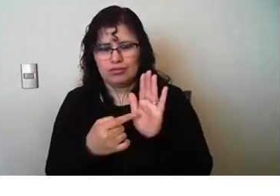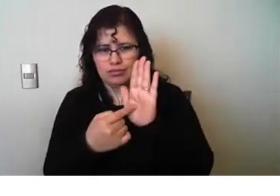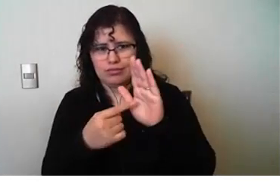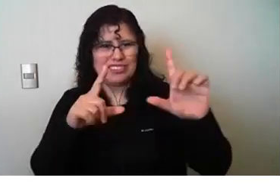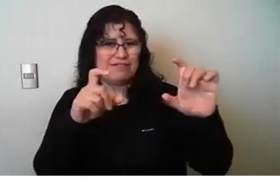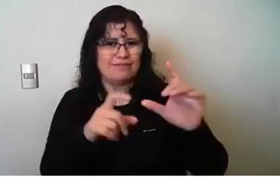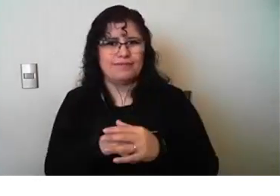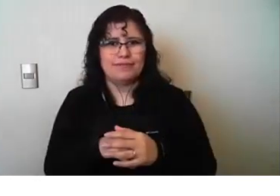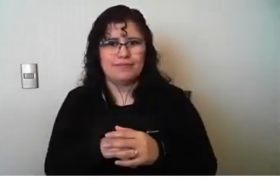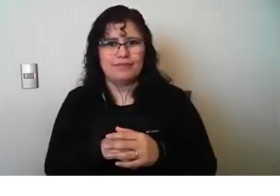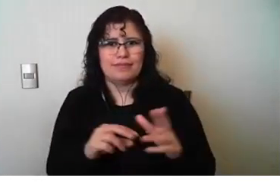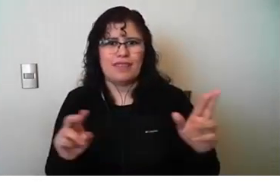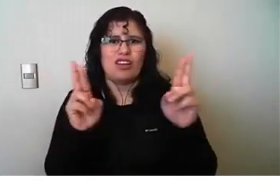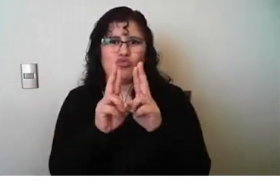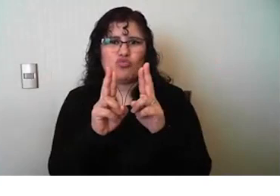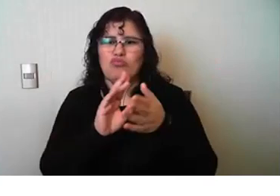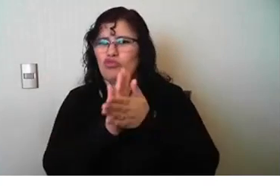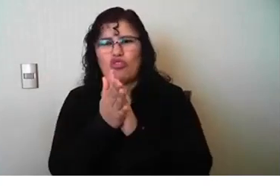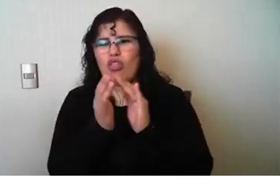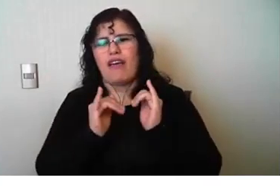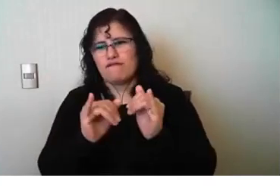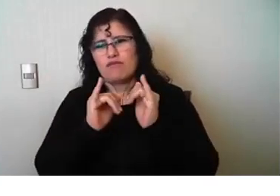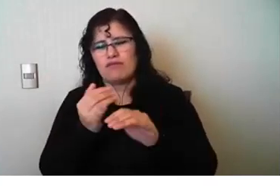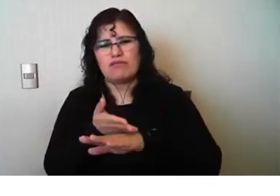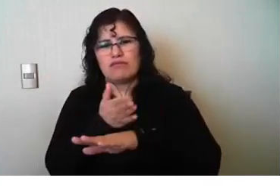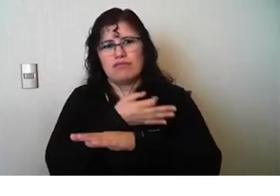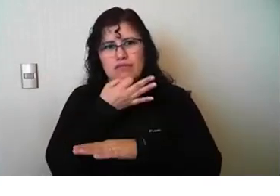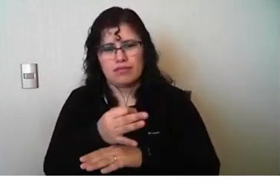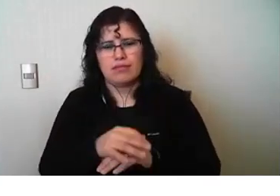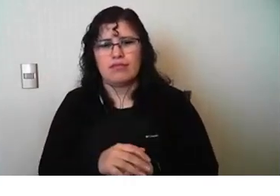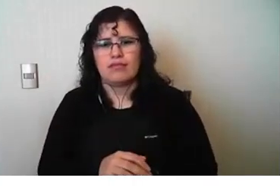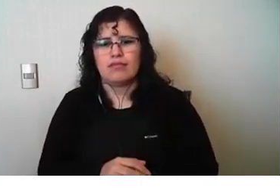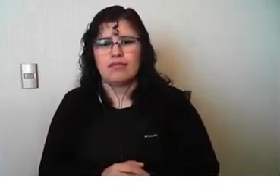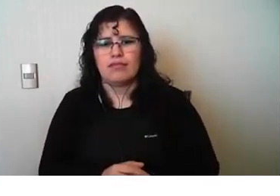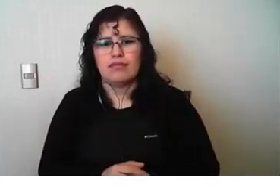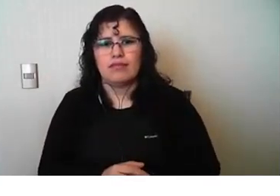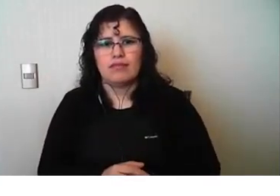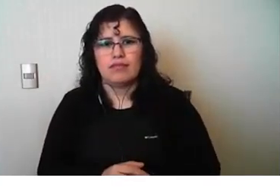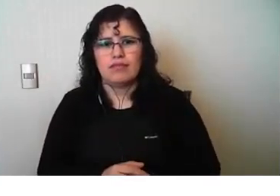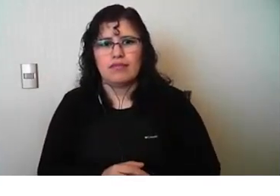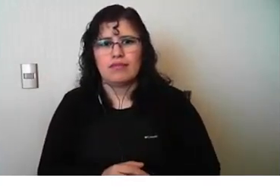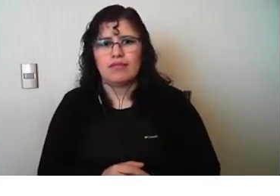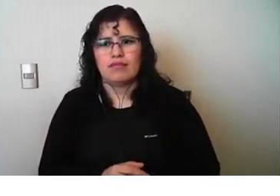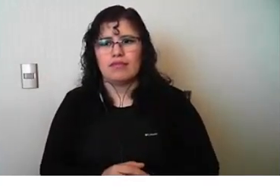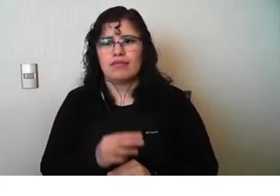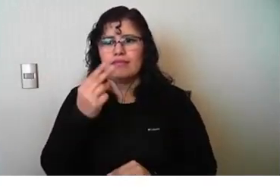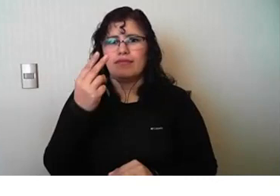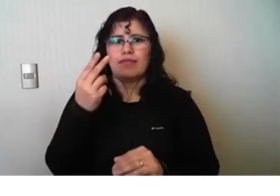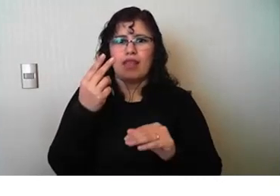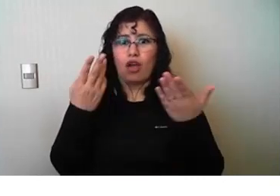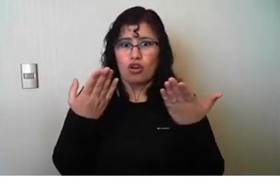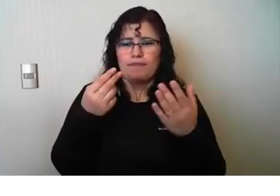que resumen toda la información de las anteriores. Venas que